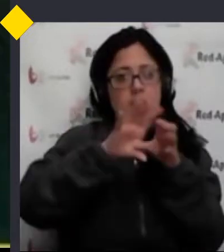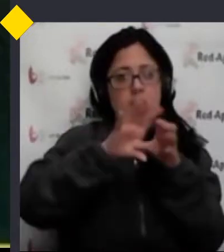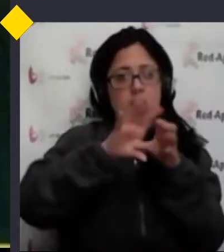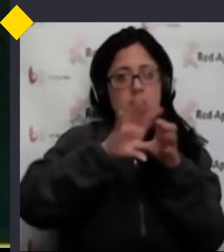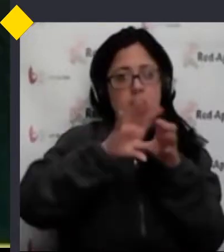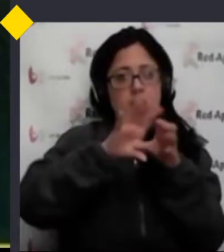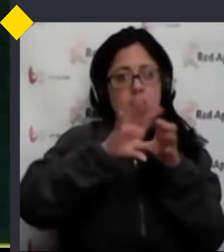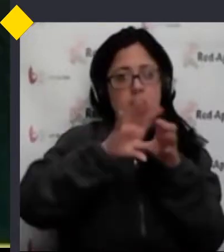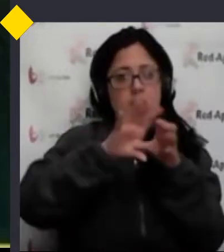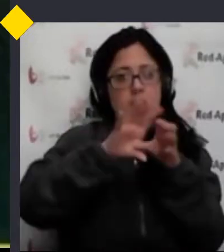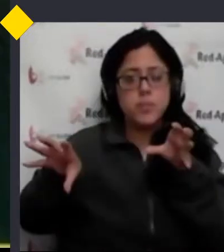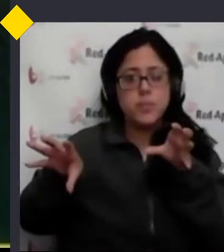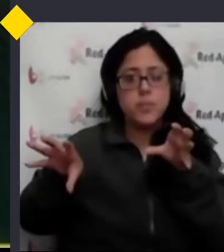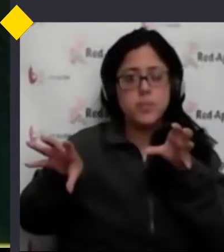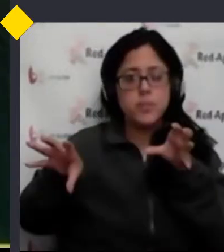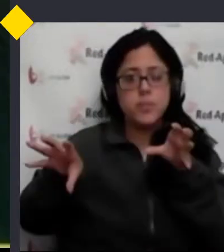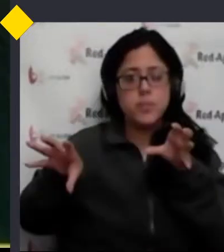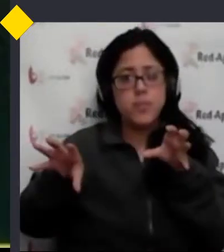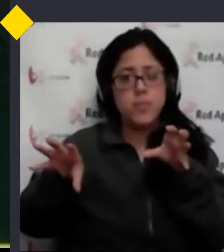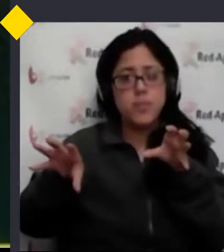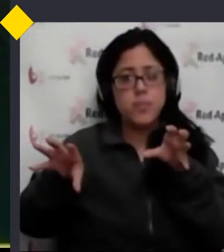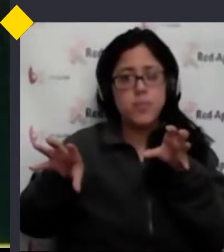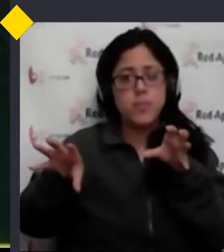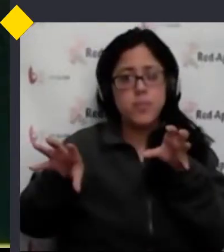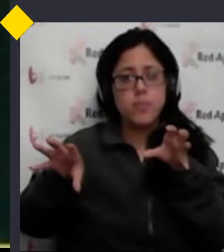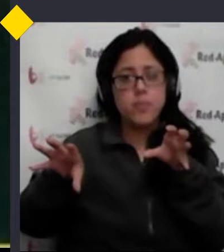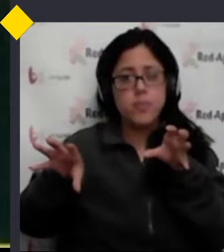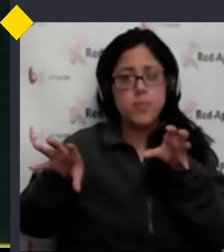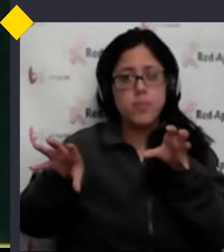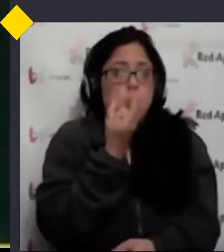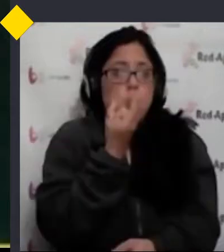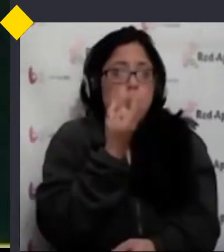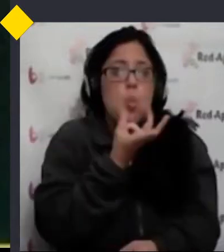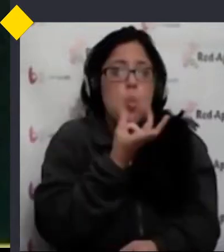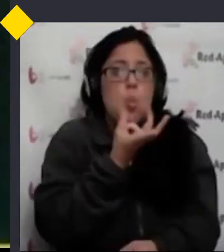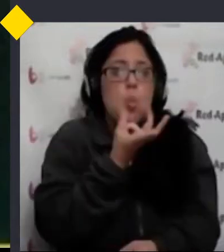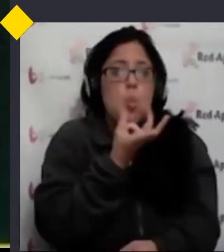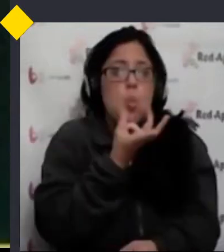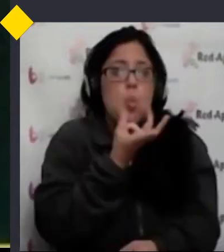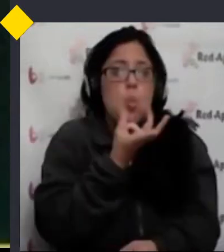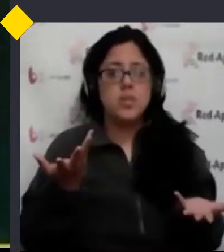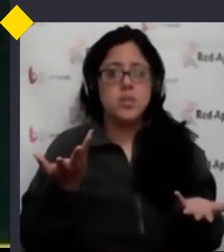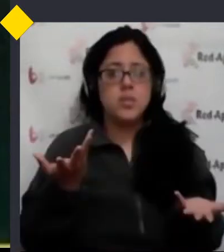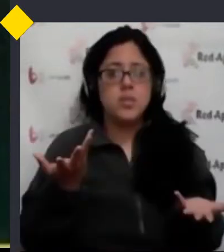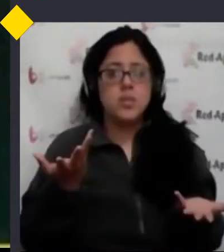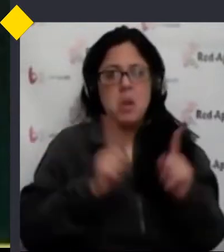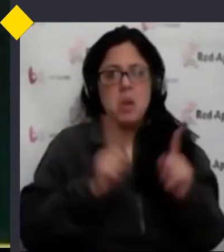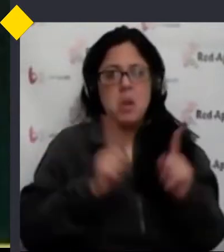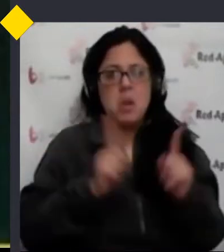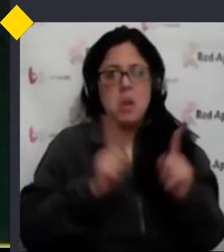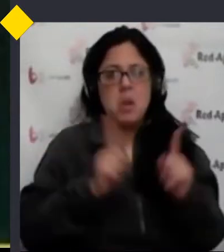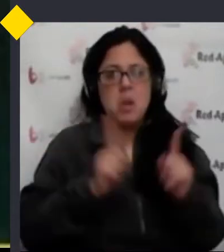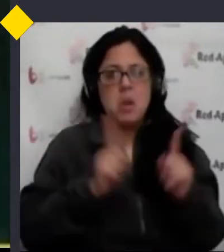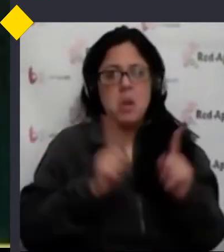tenemos la dificultad de que no sabemos cuántos somos, por ejemplo. Todo el mundo sabe que hay un 50-51% de